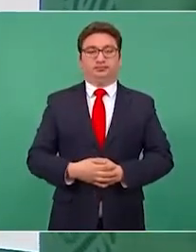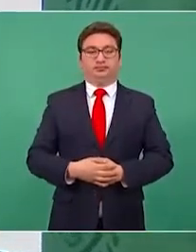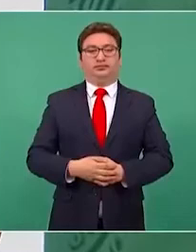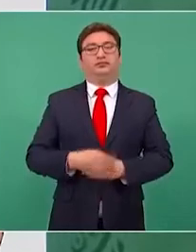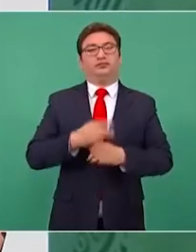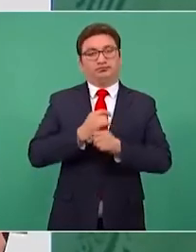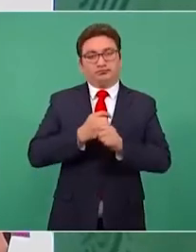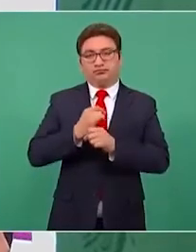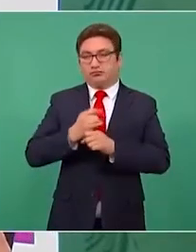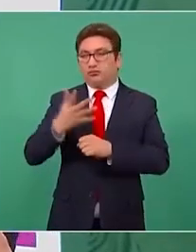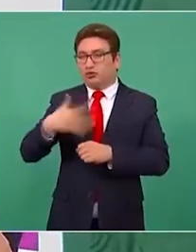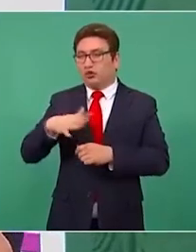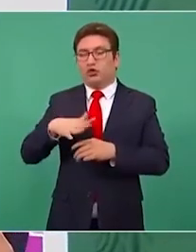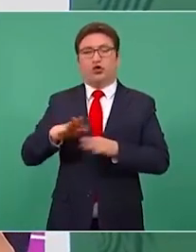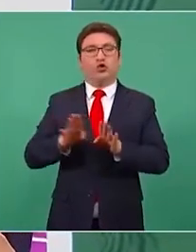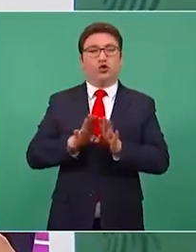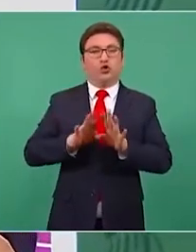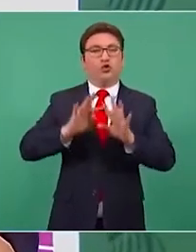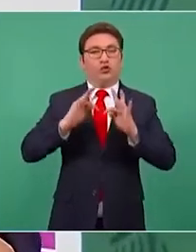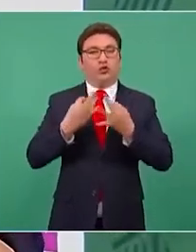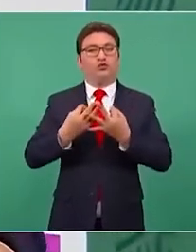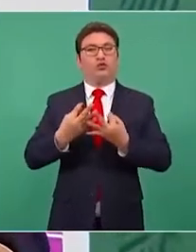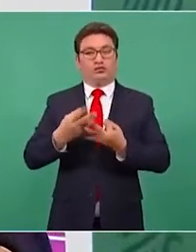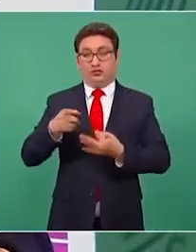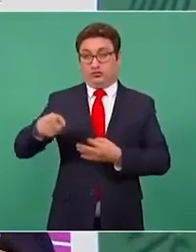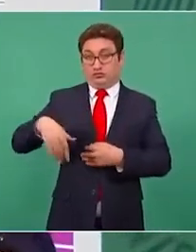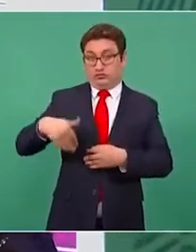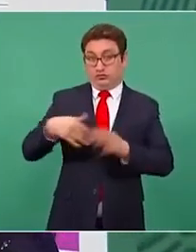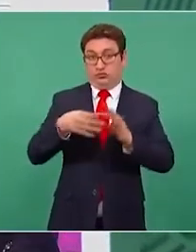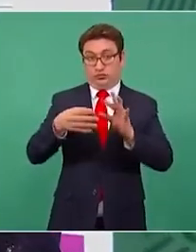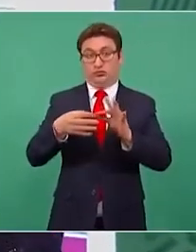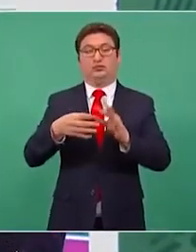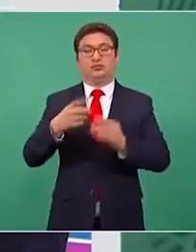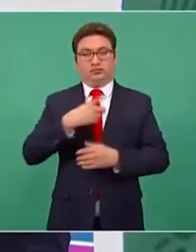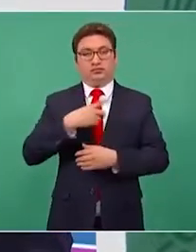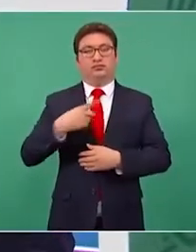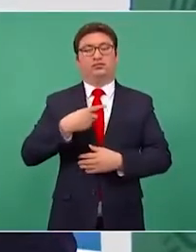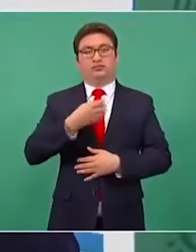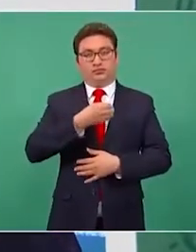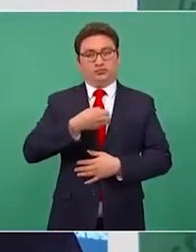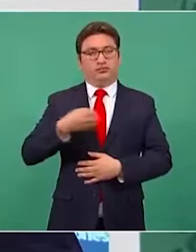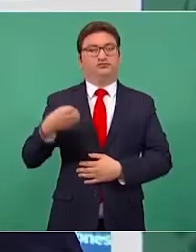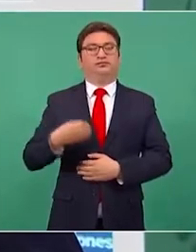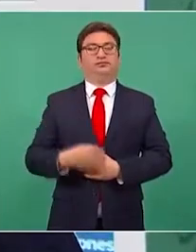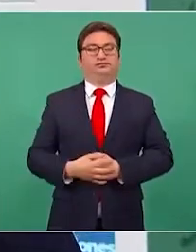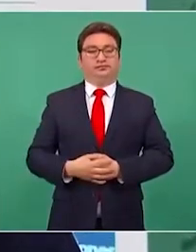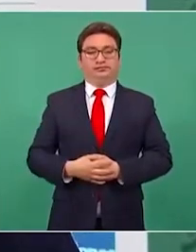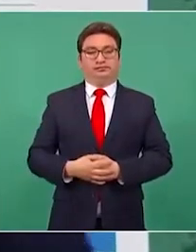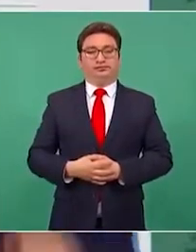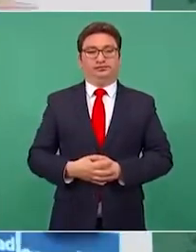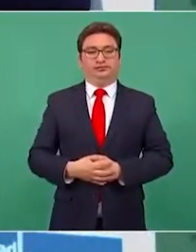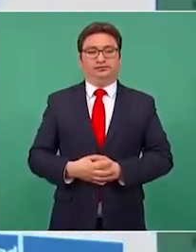buscar la forma, como lo que tú estás planteando, y sí tiene que haber un mecanismo para eso.